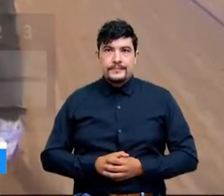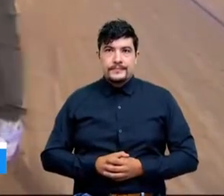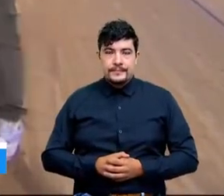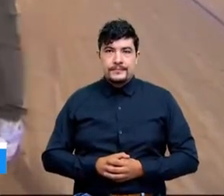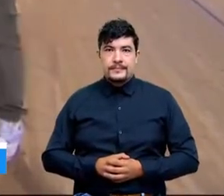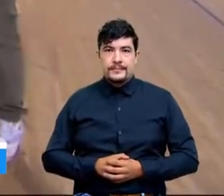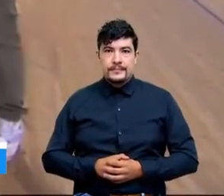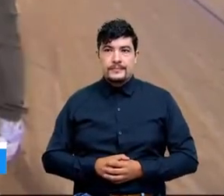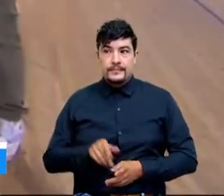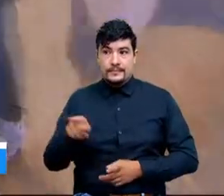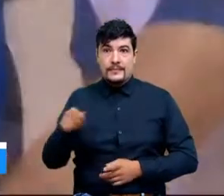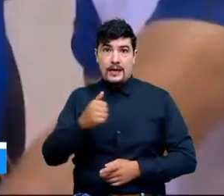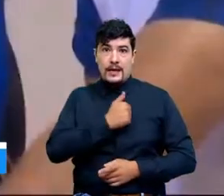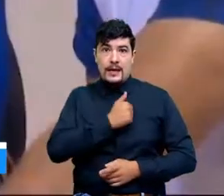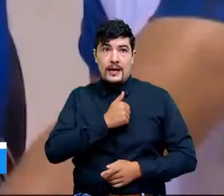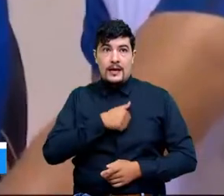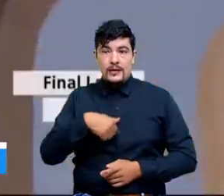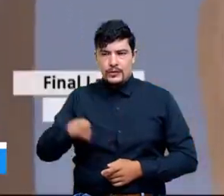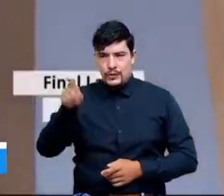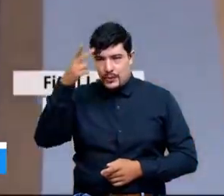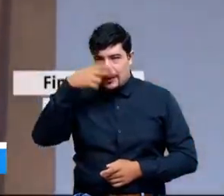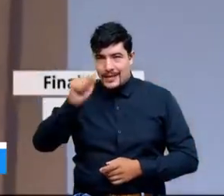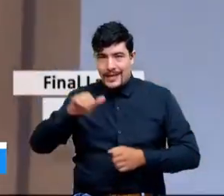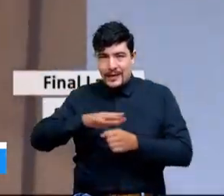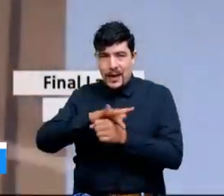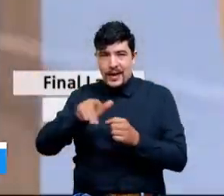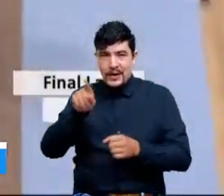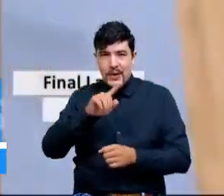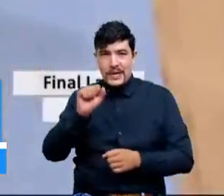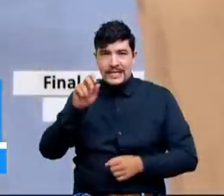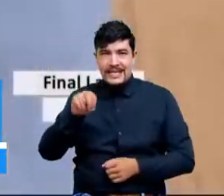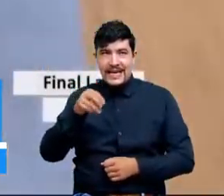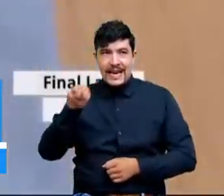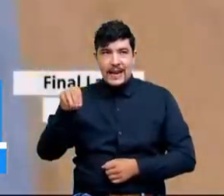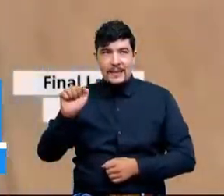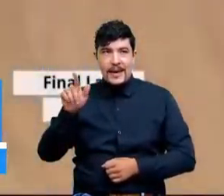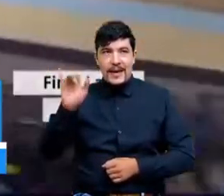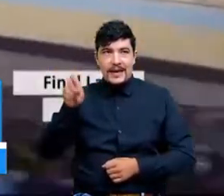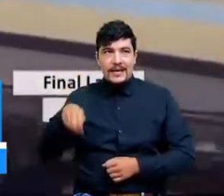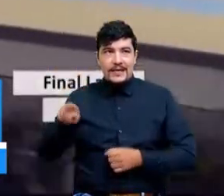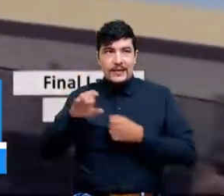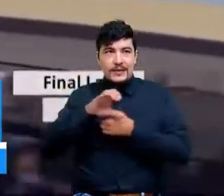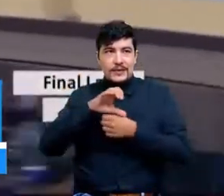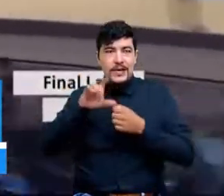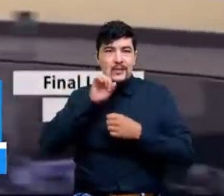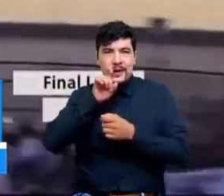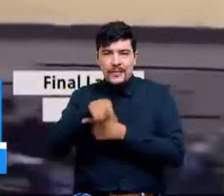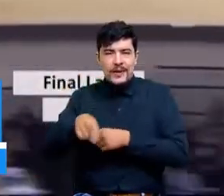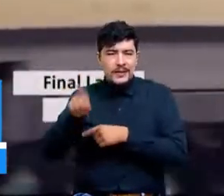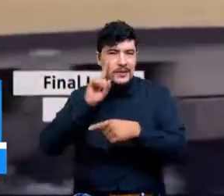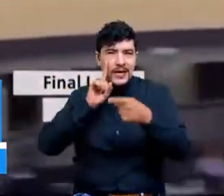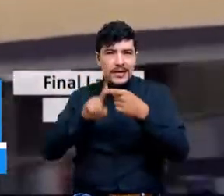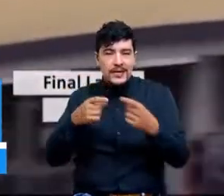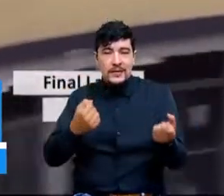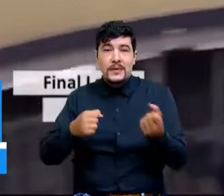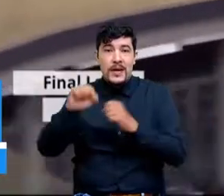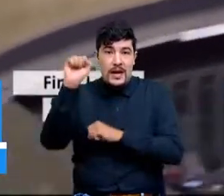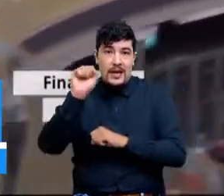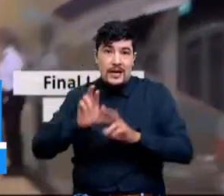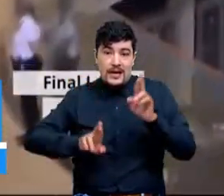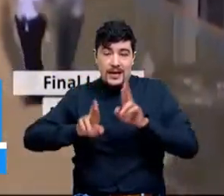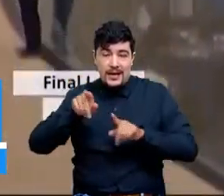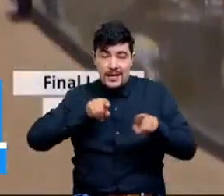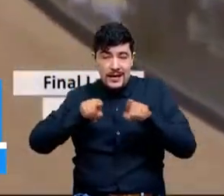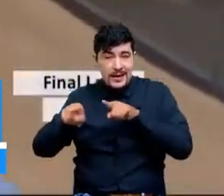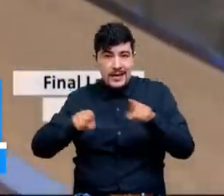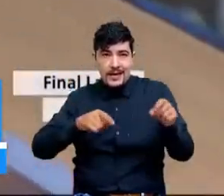Milton, Ontario, Canadá. Allí la hija ilustre del barrio San Martín de Bucaramanga buscará nuevamente el título, o por lo menos estar